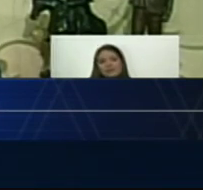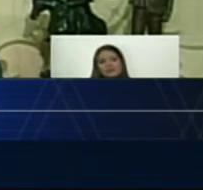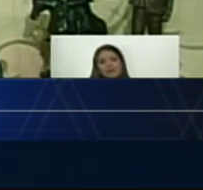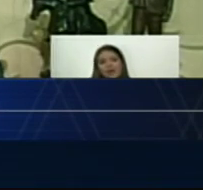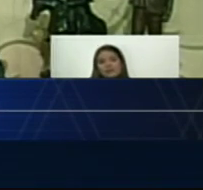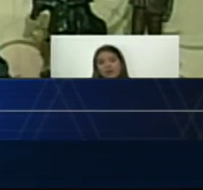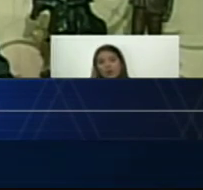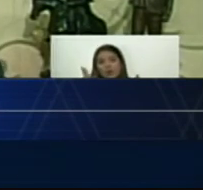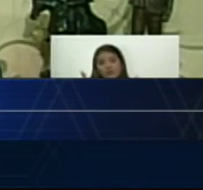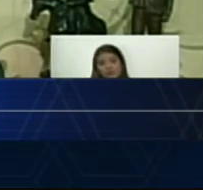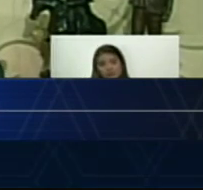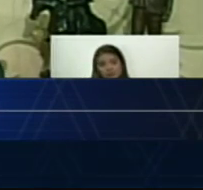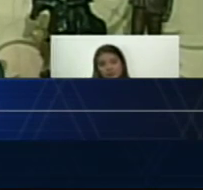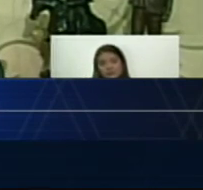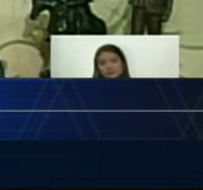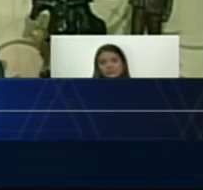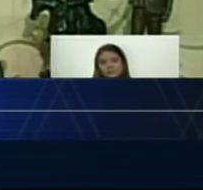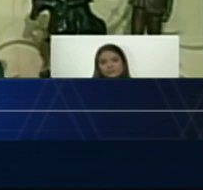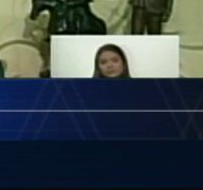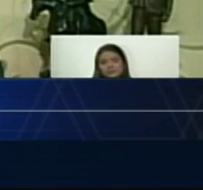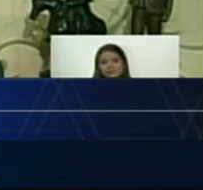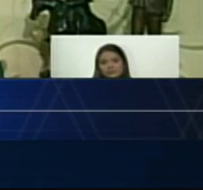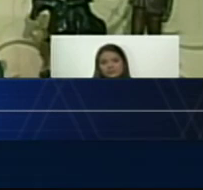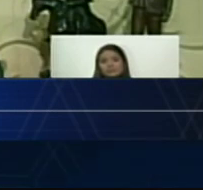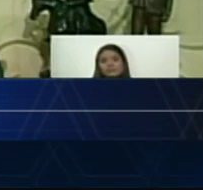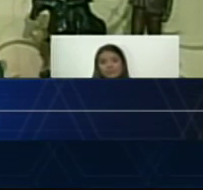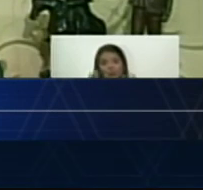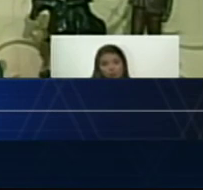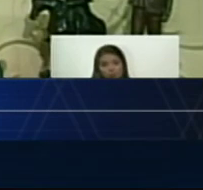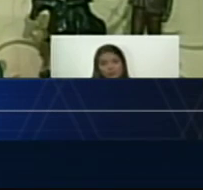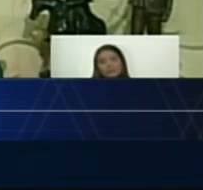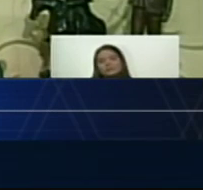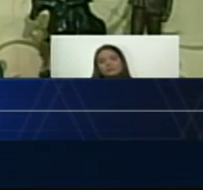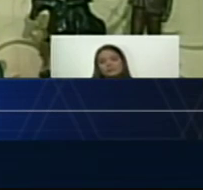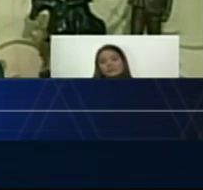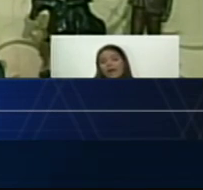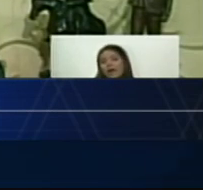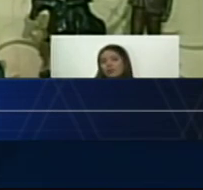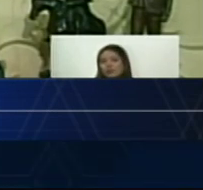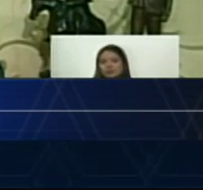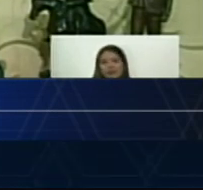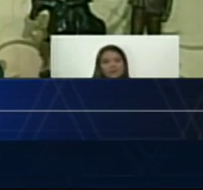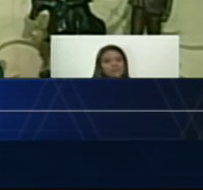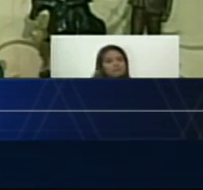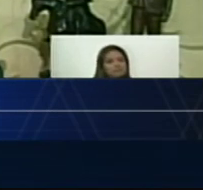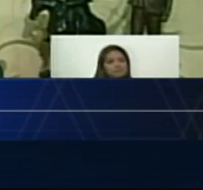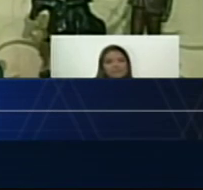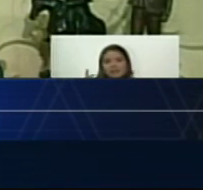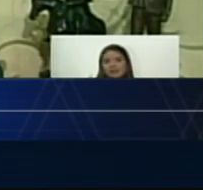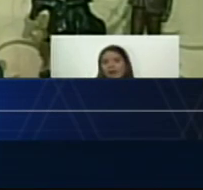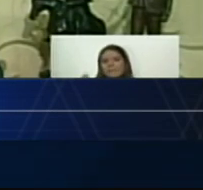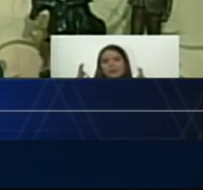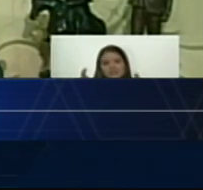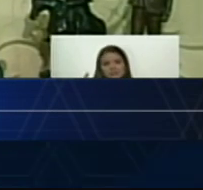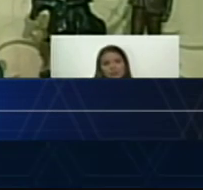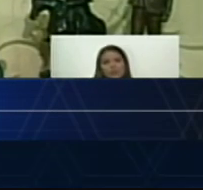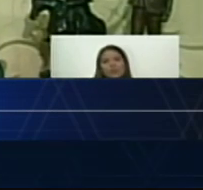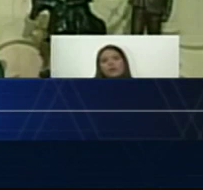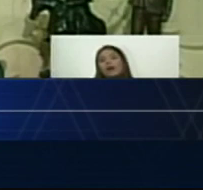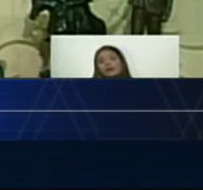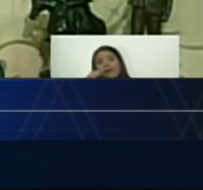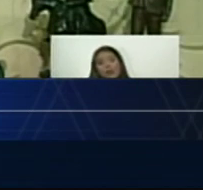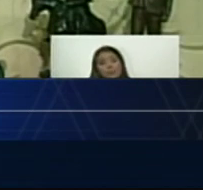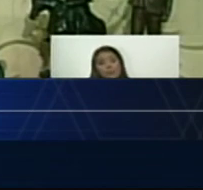venezolanos y las venezolanas. 9. Adoptar todas las medidas necesarias para asegurar el acceso oportuno de la